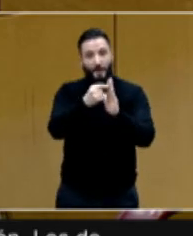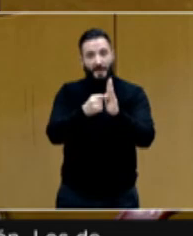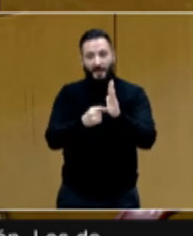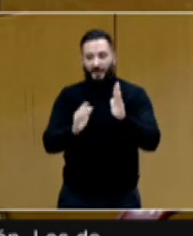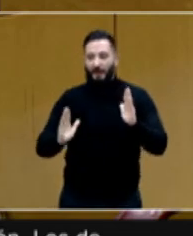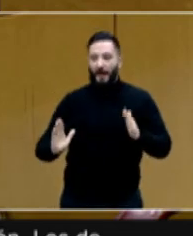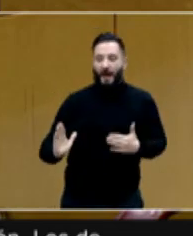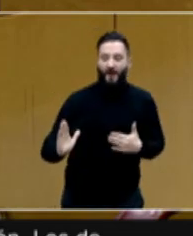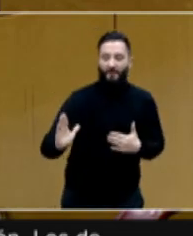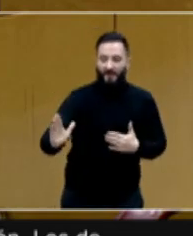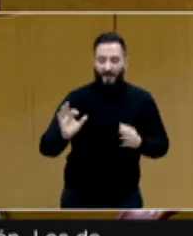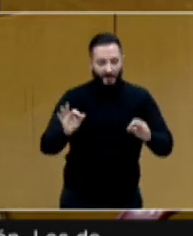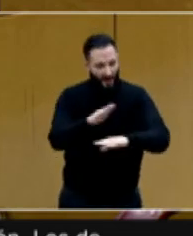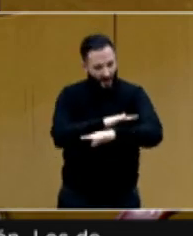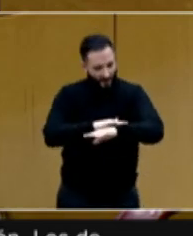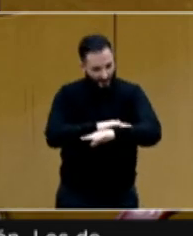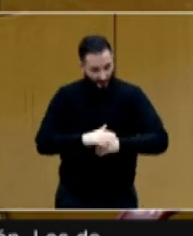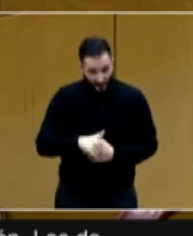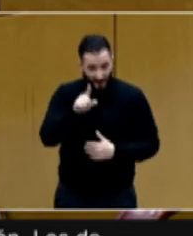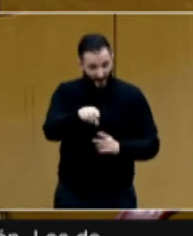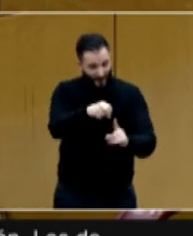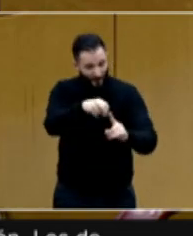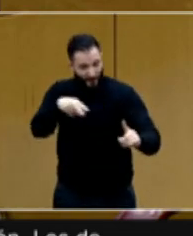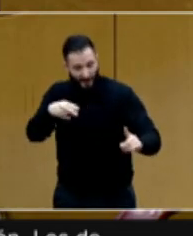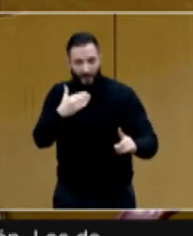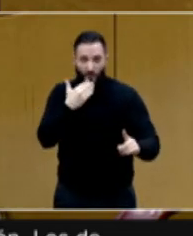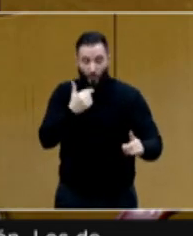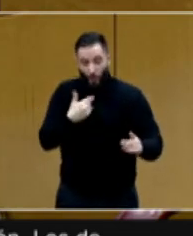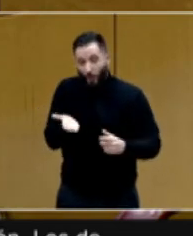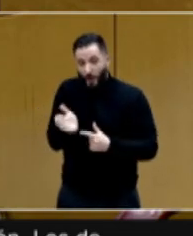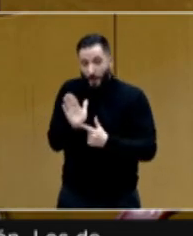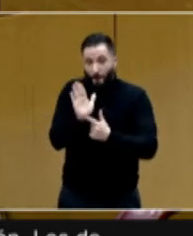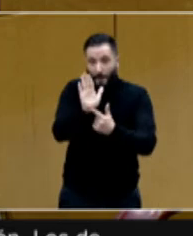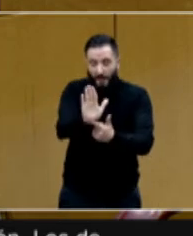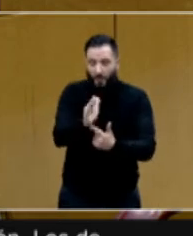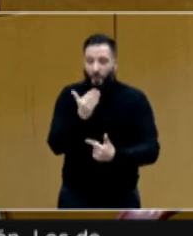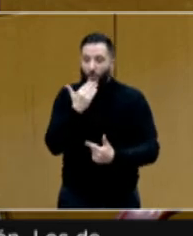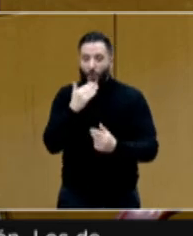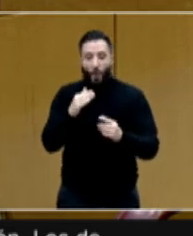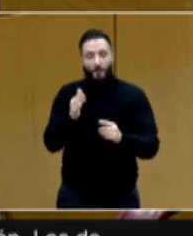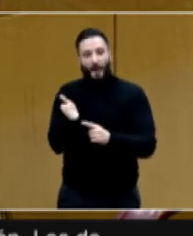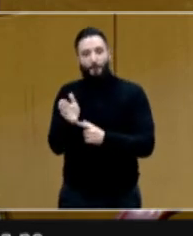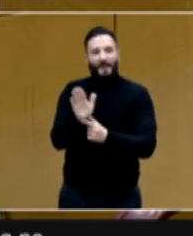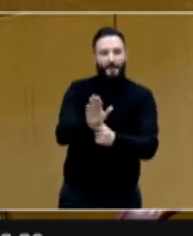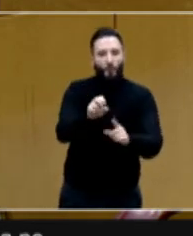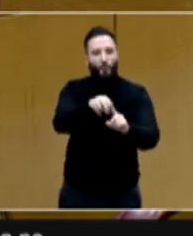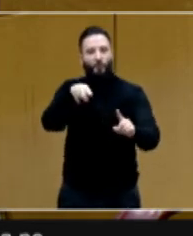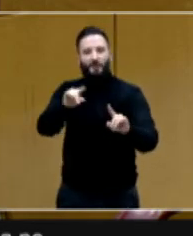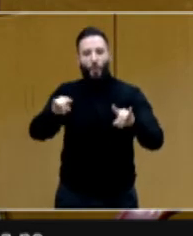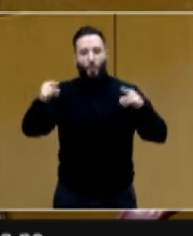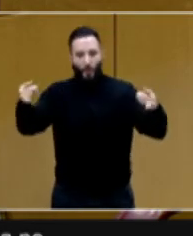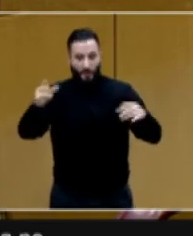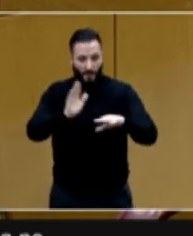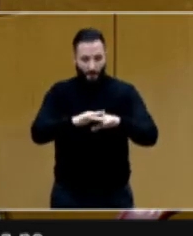disponible sino imperativa la administración esa perspectiva lo planteo con doble planteamiento un cierto planteamiento de denuncia